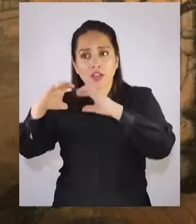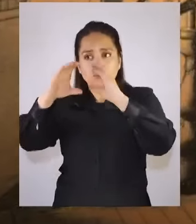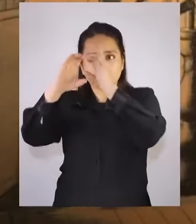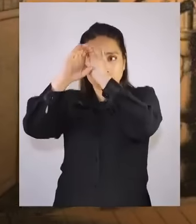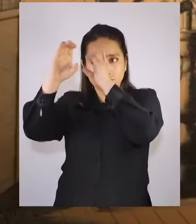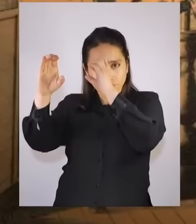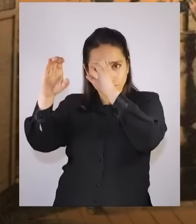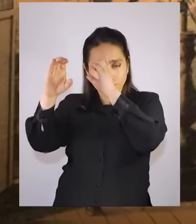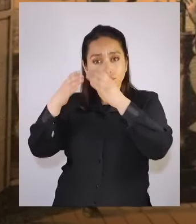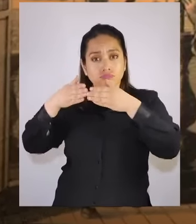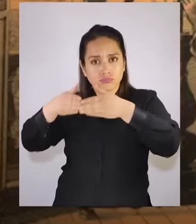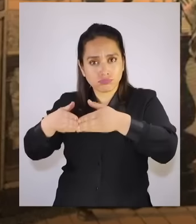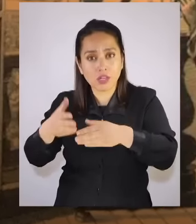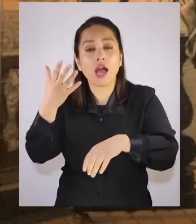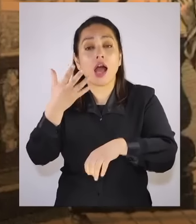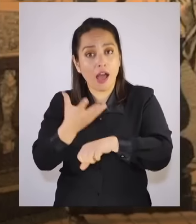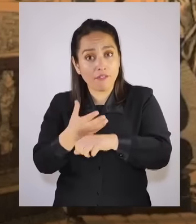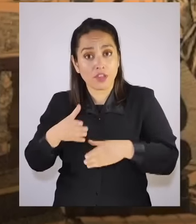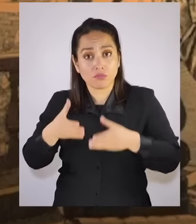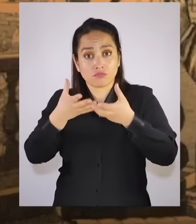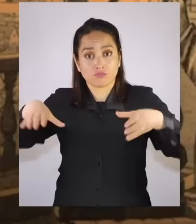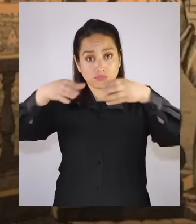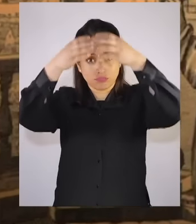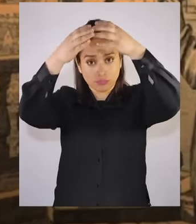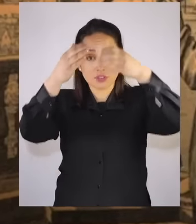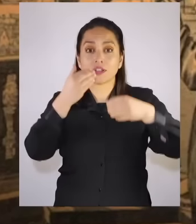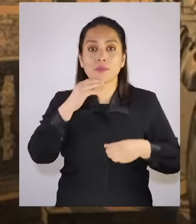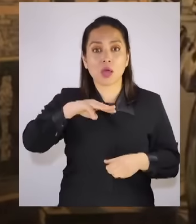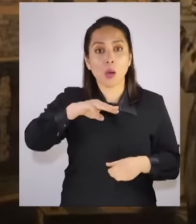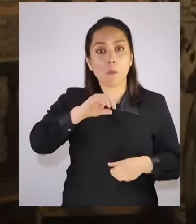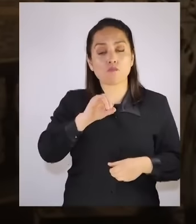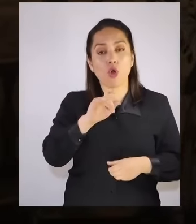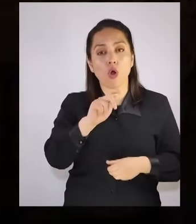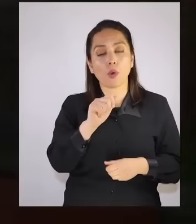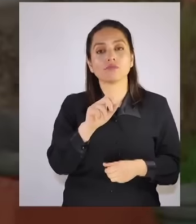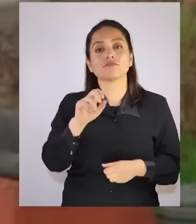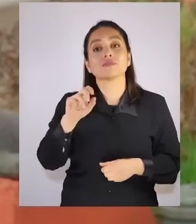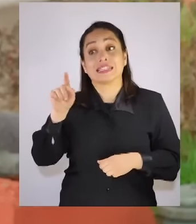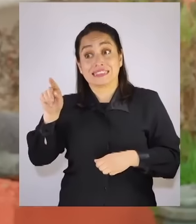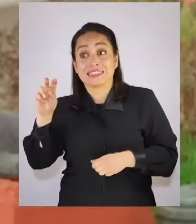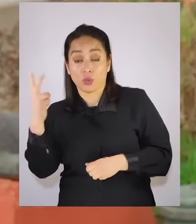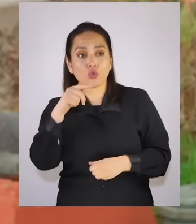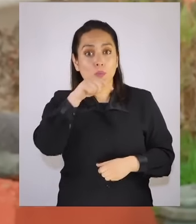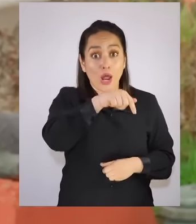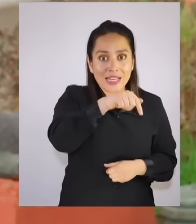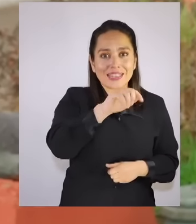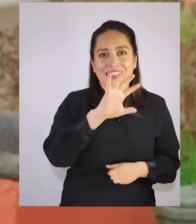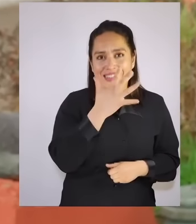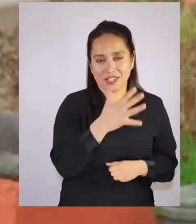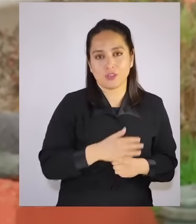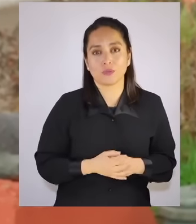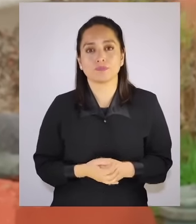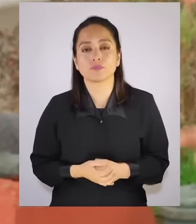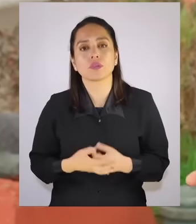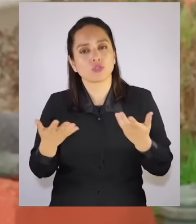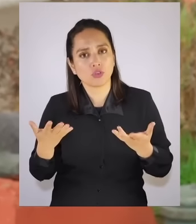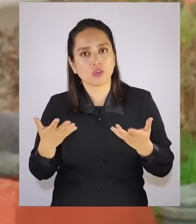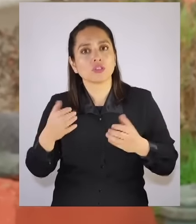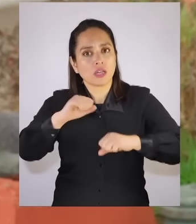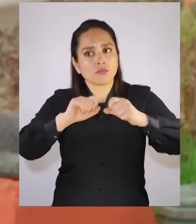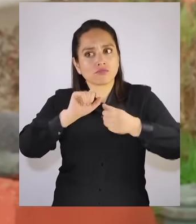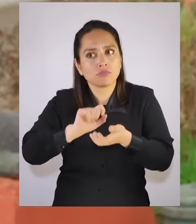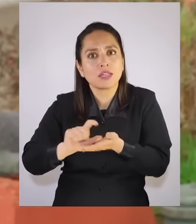tenía un Time Ball. El de Greenwich fue el segundo en el mundo, el de Juan Mowat fue el quinto. Es un poco, nos da la escala del emprendimiento